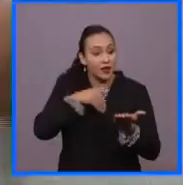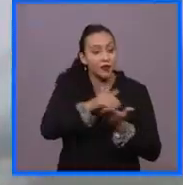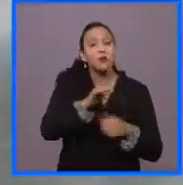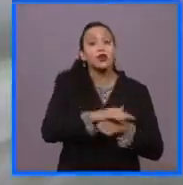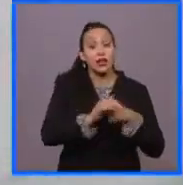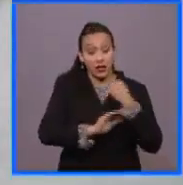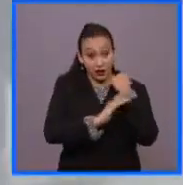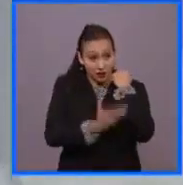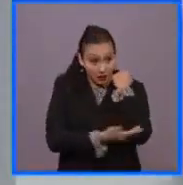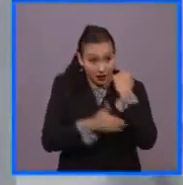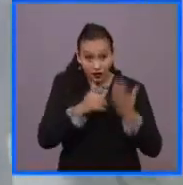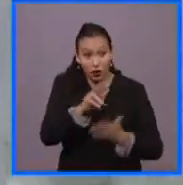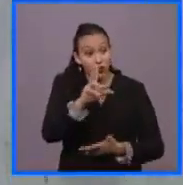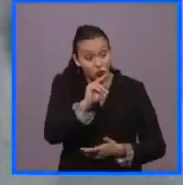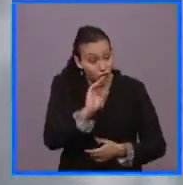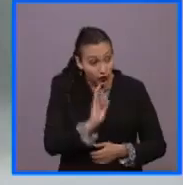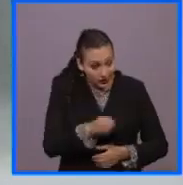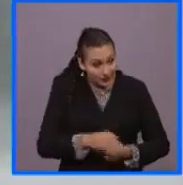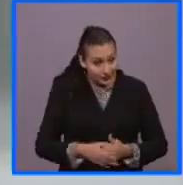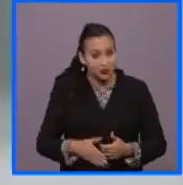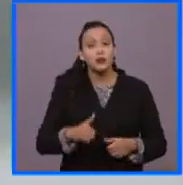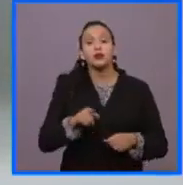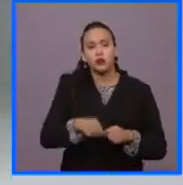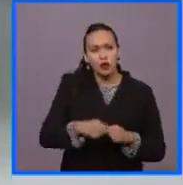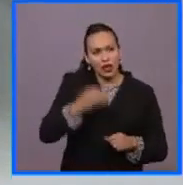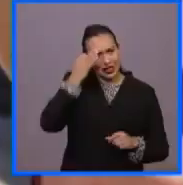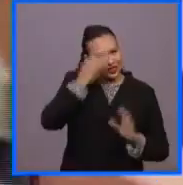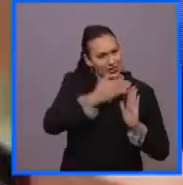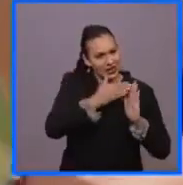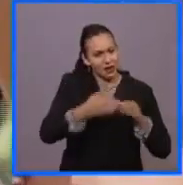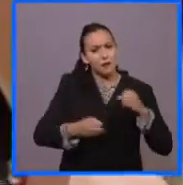su condición de embarazo durante el tiempo que dure el